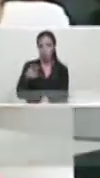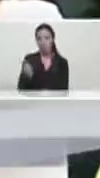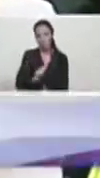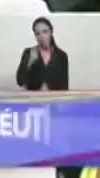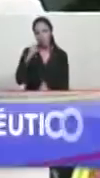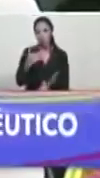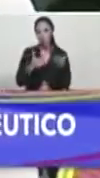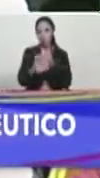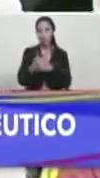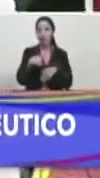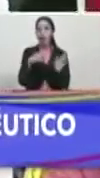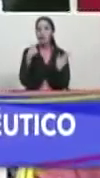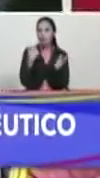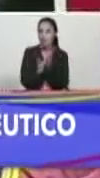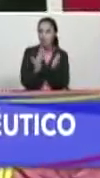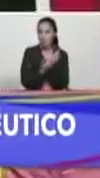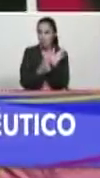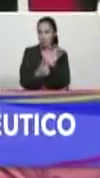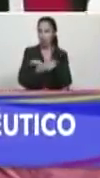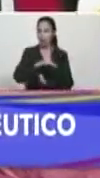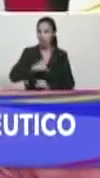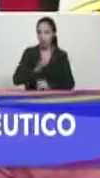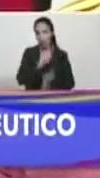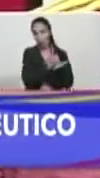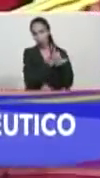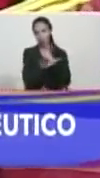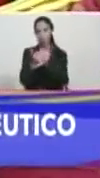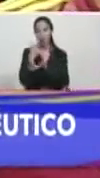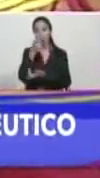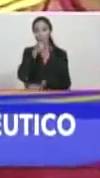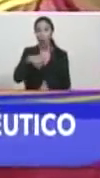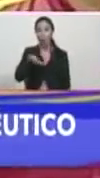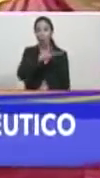año 2019. Pudiera ser un poco más.